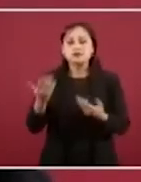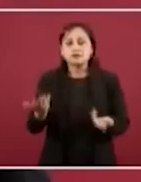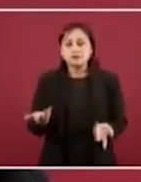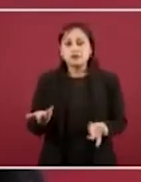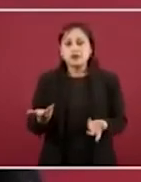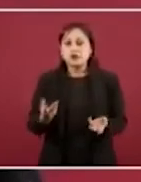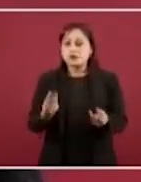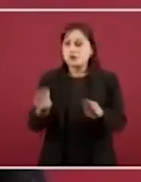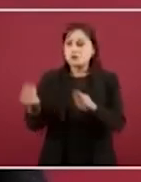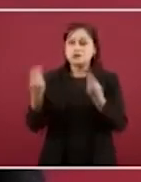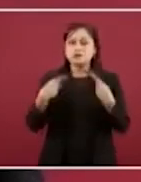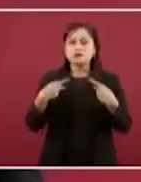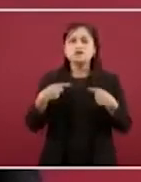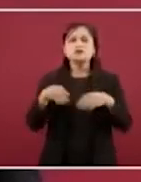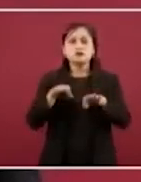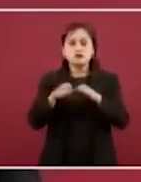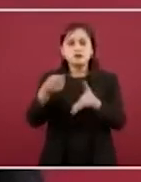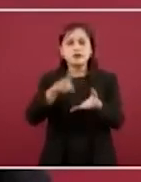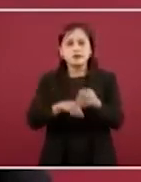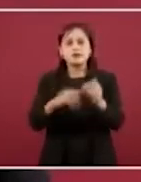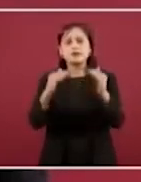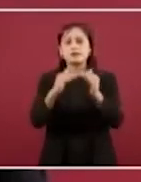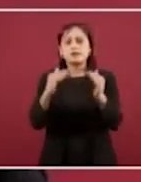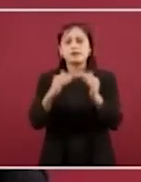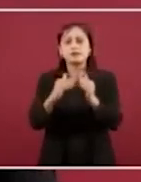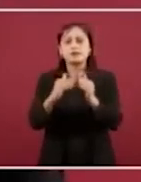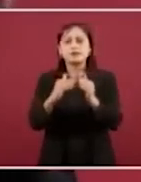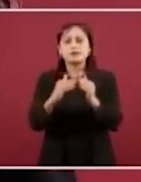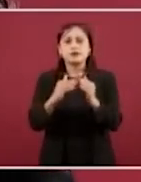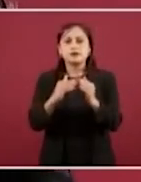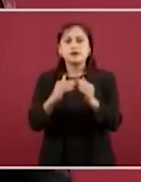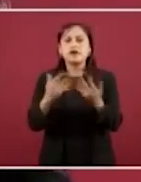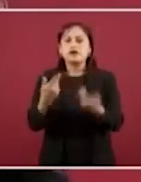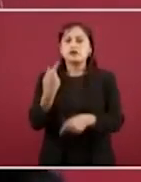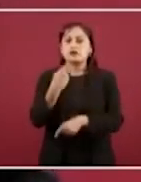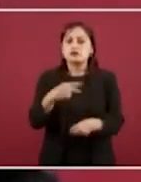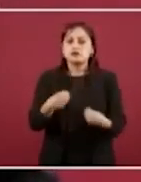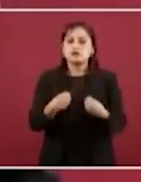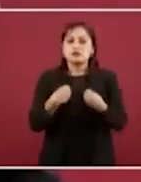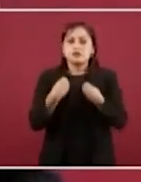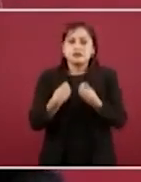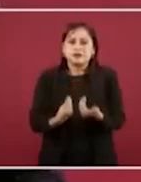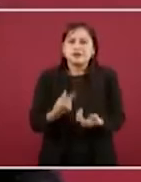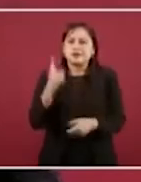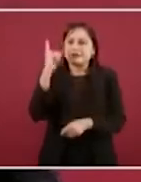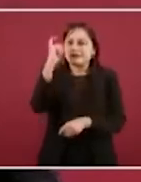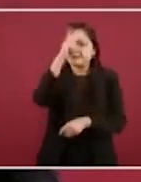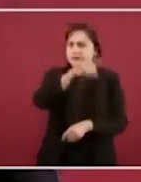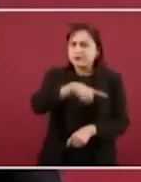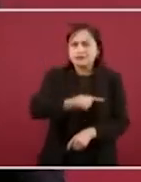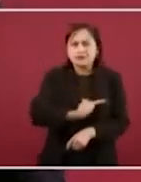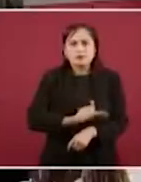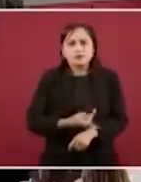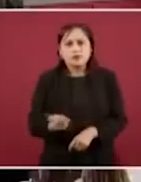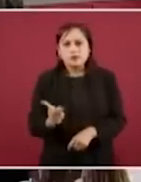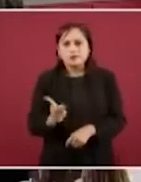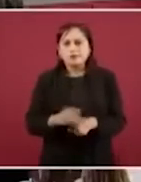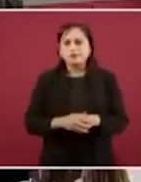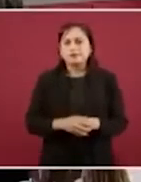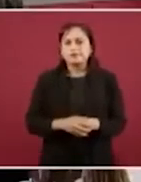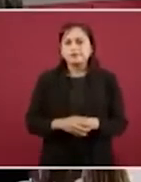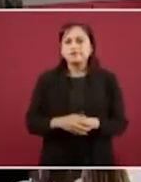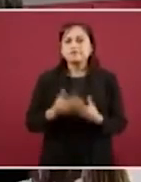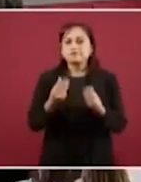de las personas trabajadoras del hogar viven en condiciones de marginación y pobreza, y muchas de